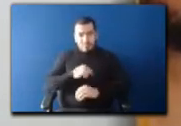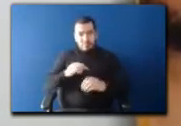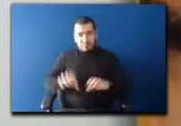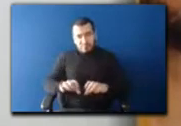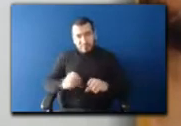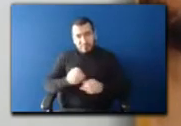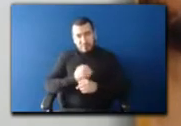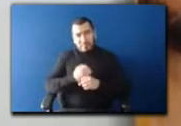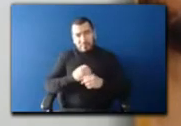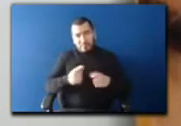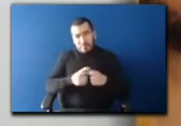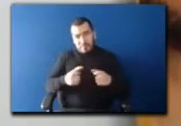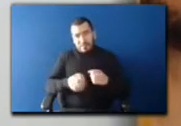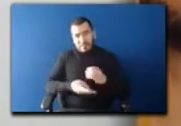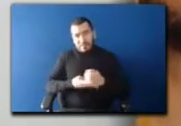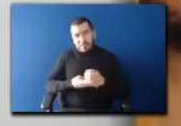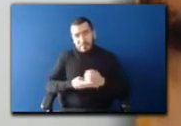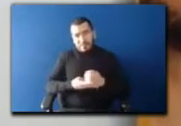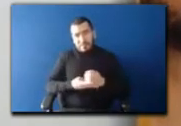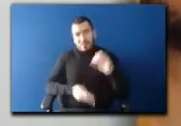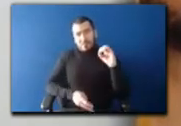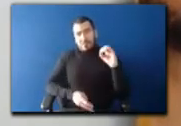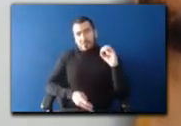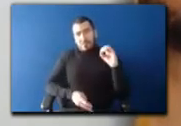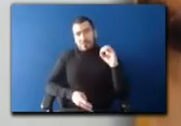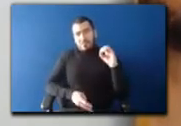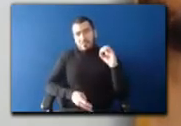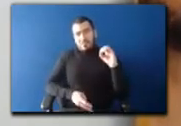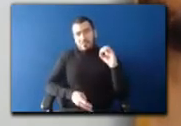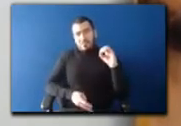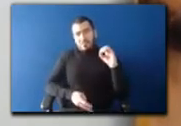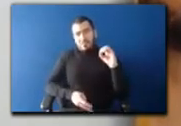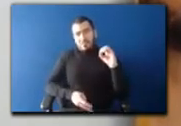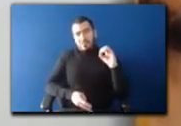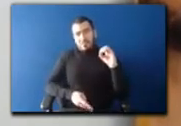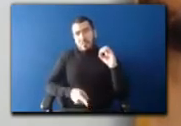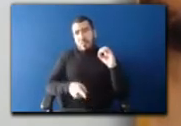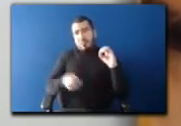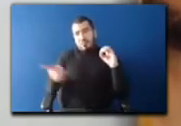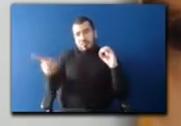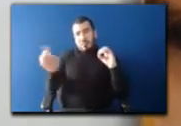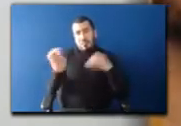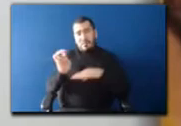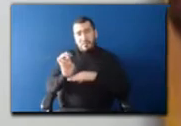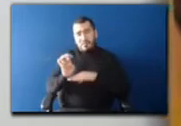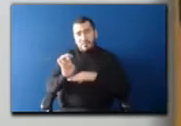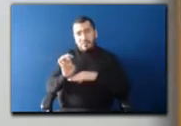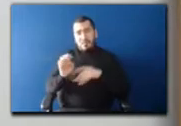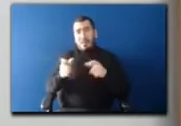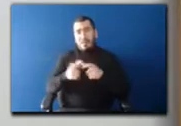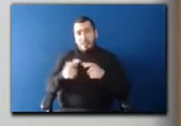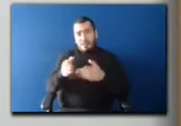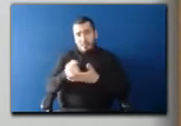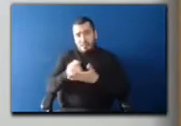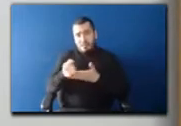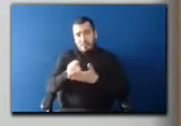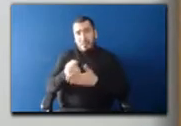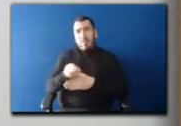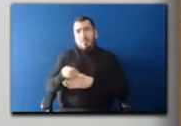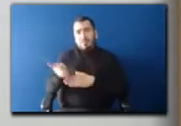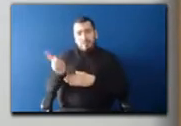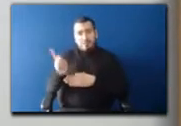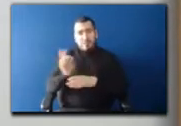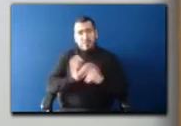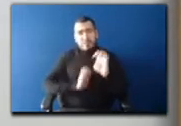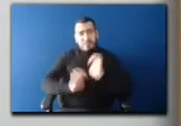cero. Uy, hay hartas entidades que tienen cero cuota, manejan cuentas de ahorros. Tarjetas de crédito, muchas otras. Y esto no es defendiendo a nadie, esto es